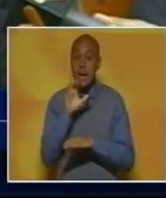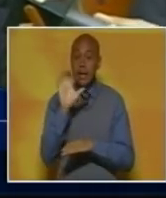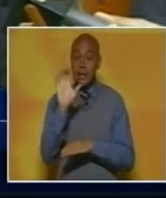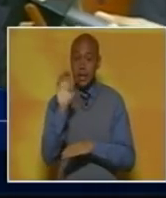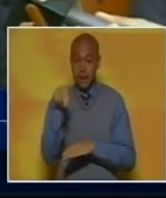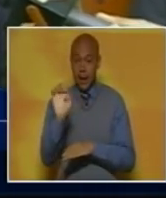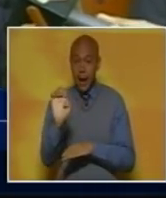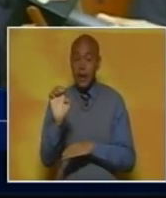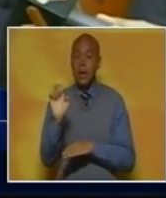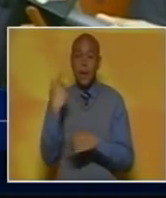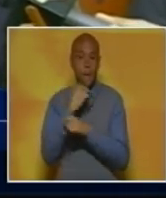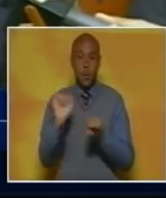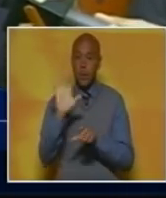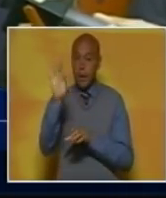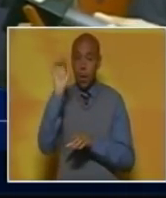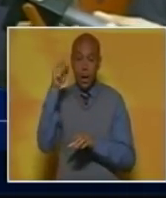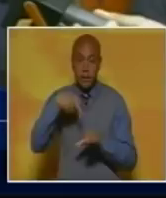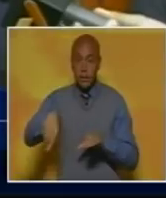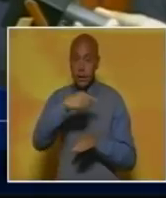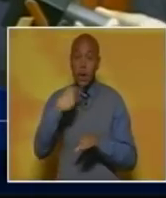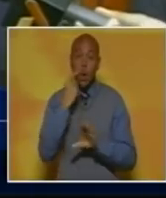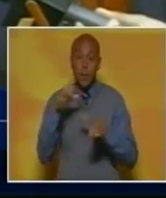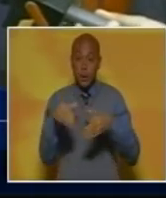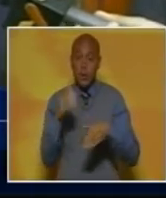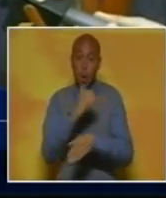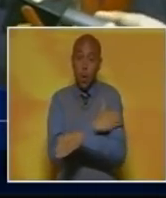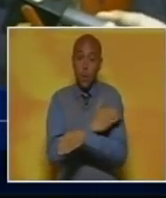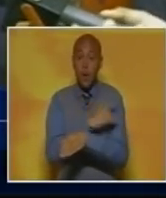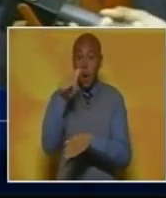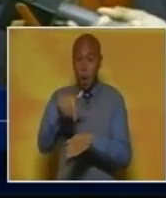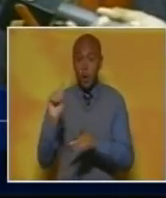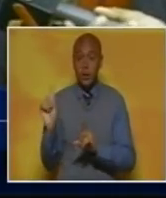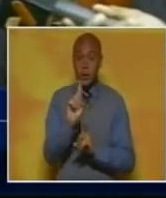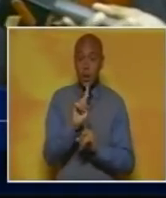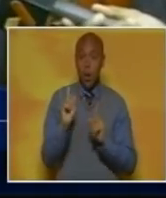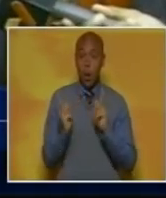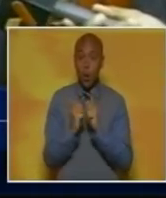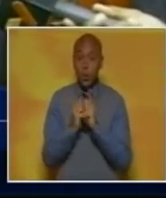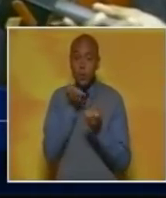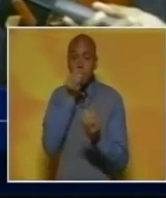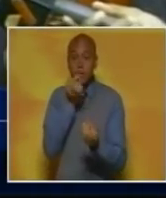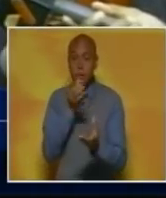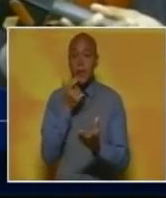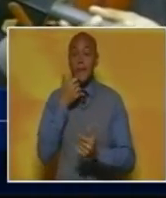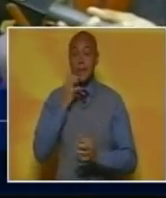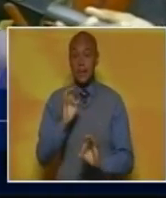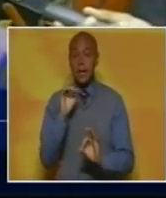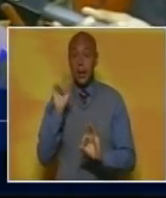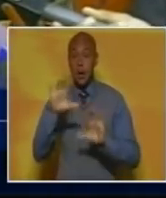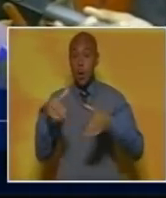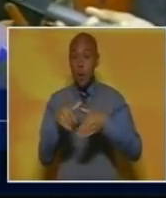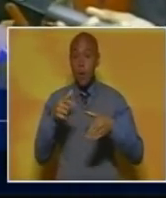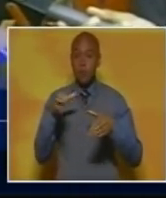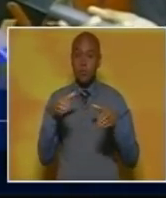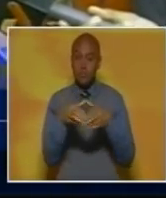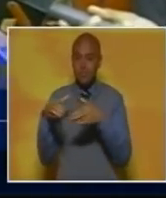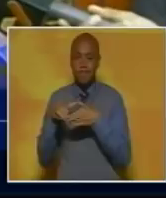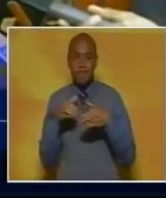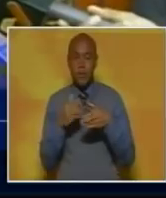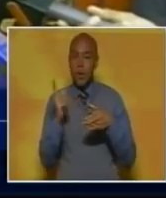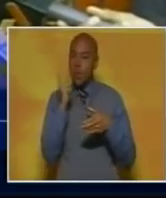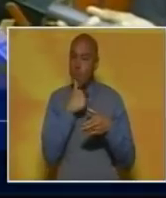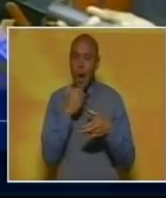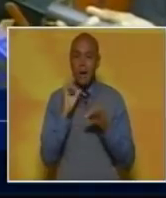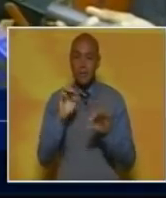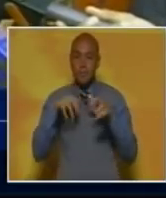Nacional Electoral. La bancada de la derecha hoy en sus exposiciones ha afirmado que ningún grupo reúne las